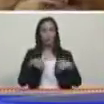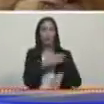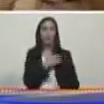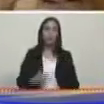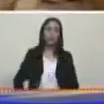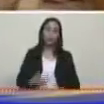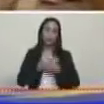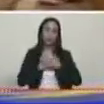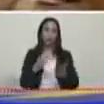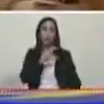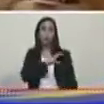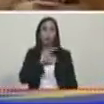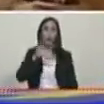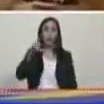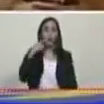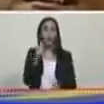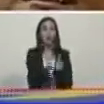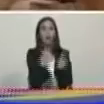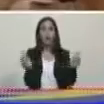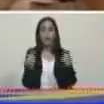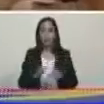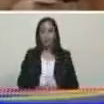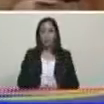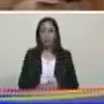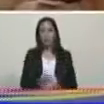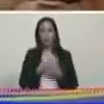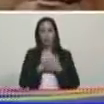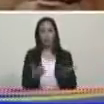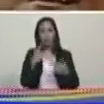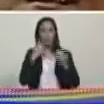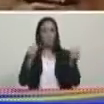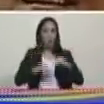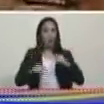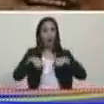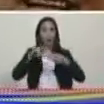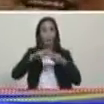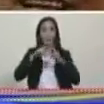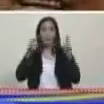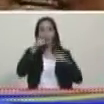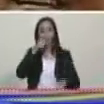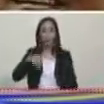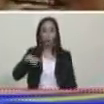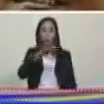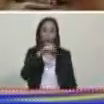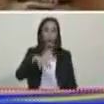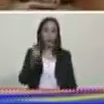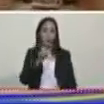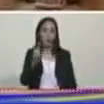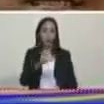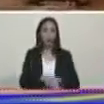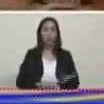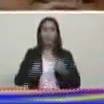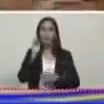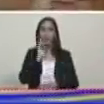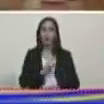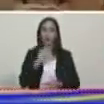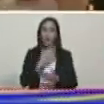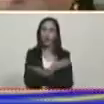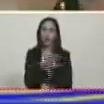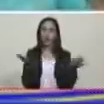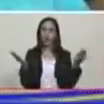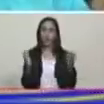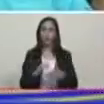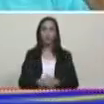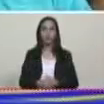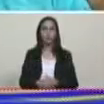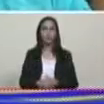nuestra soberanía y nuestra independencia y ratificamos una vez más los carnavales de paz para todo el pueblo de Venezuela y para todo el pueblo de Bolívar. Muchas gracias.